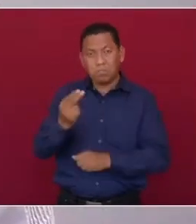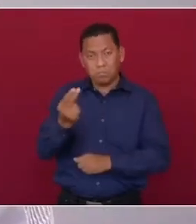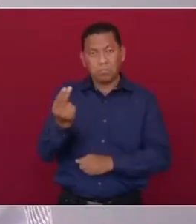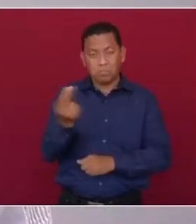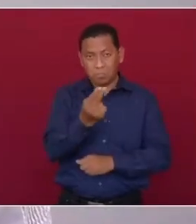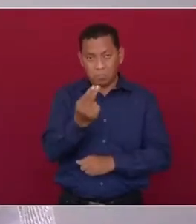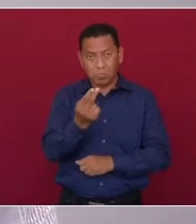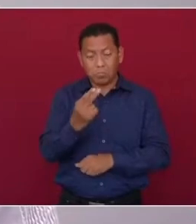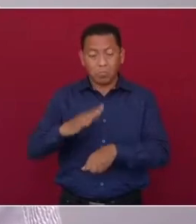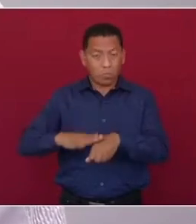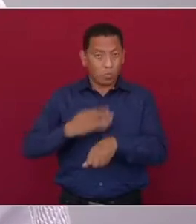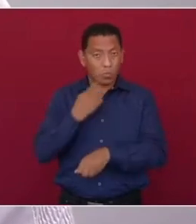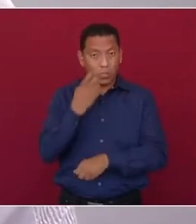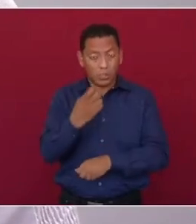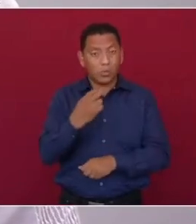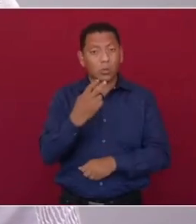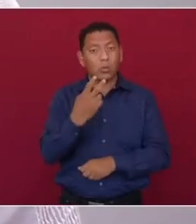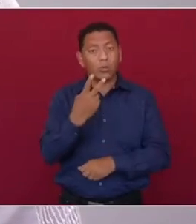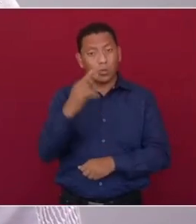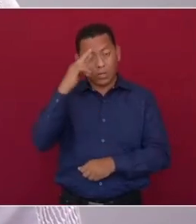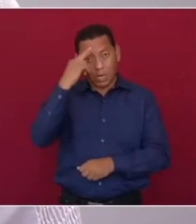Por las dos razones,